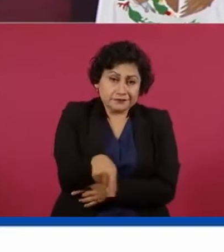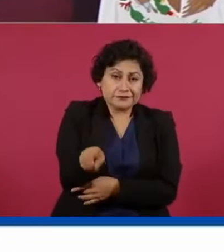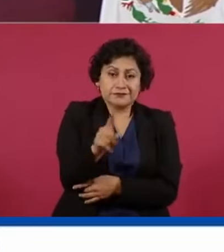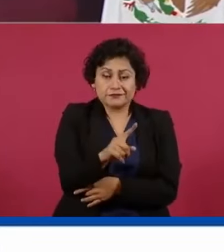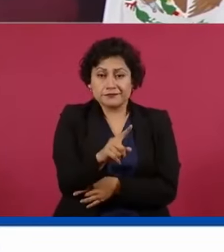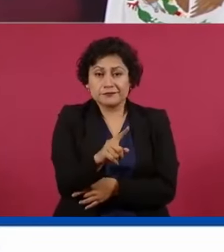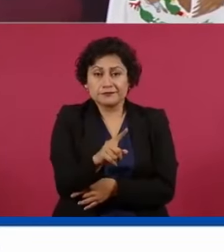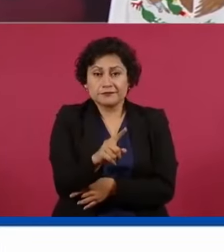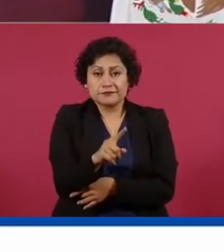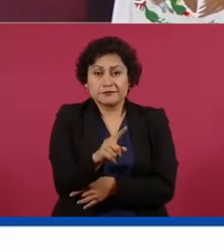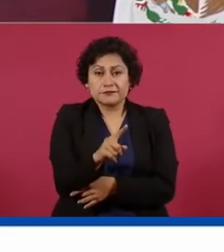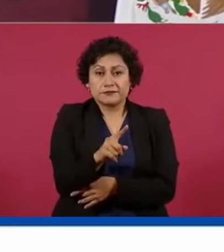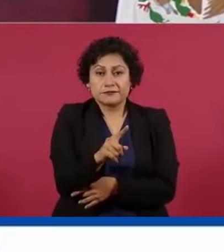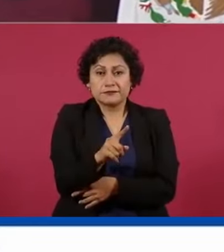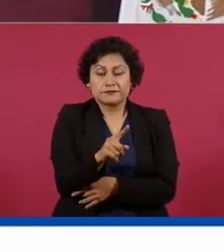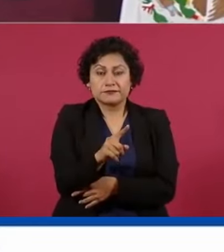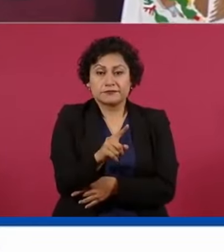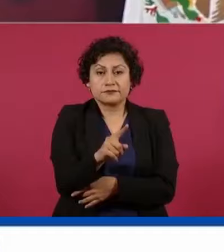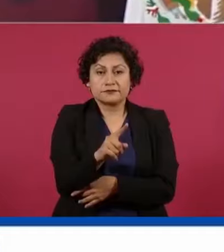la viga,